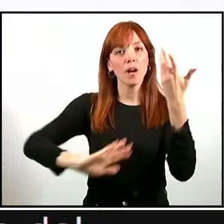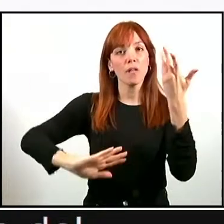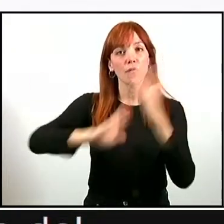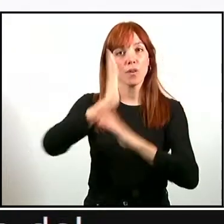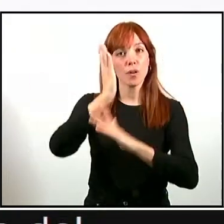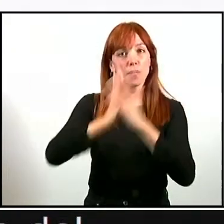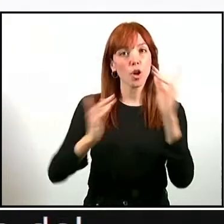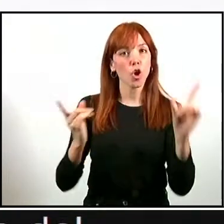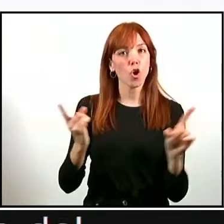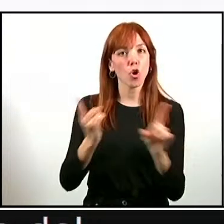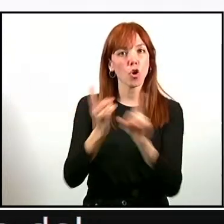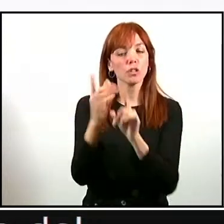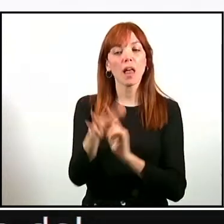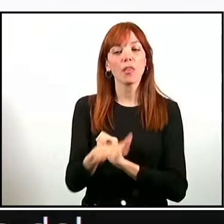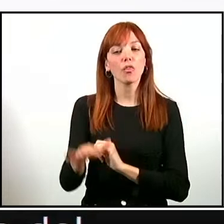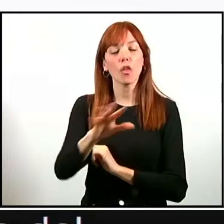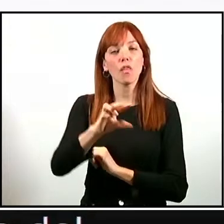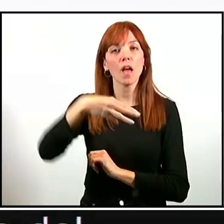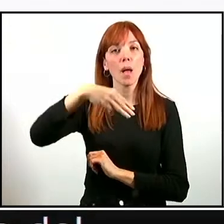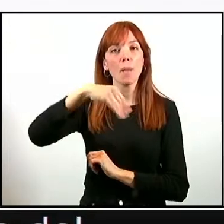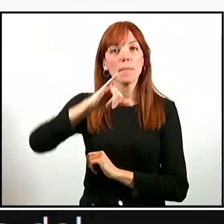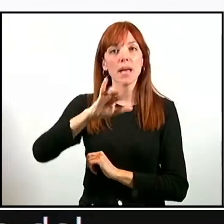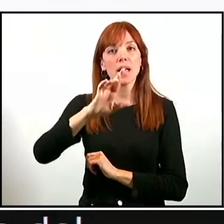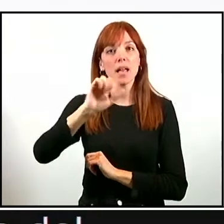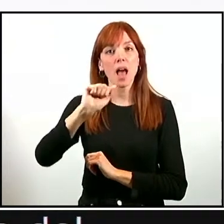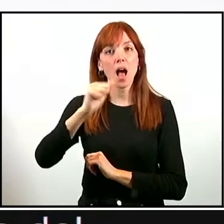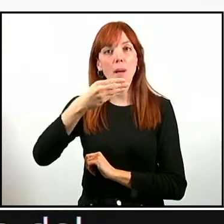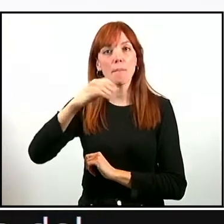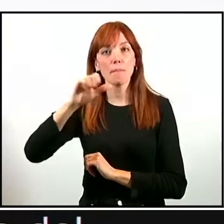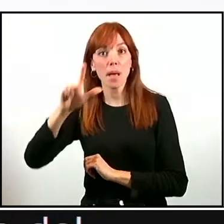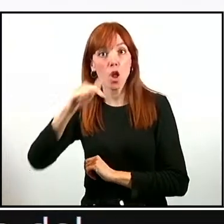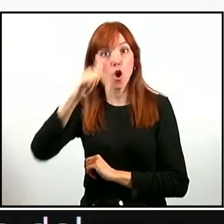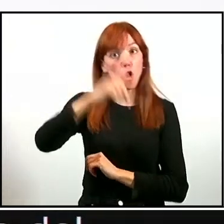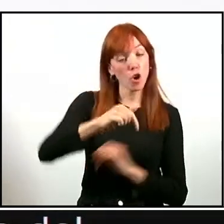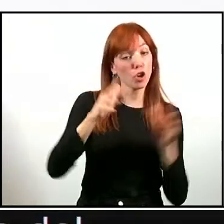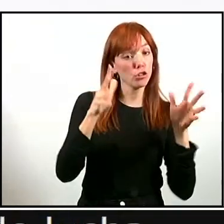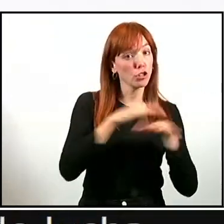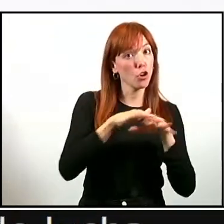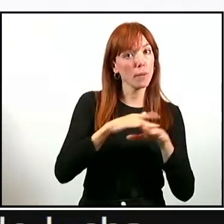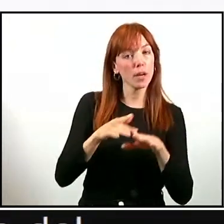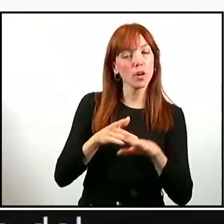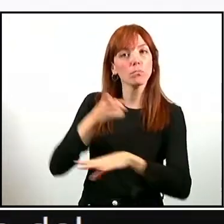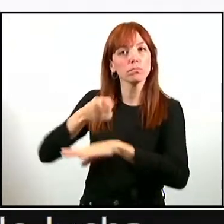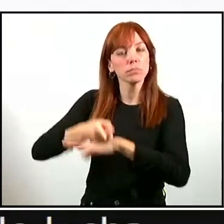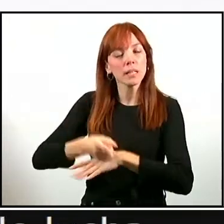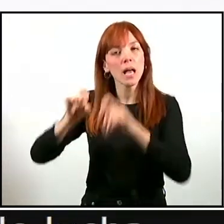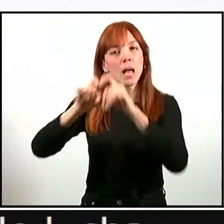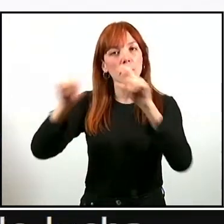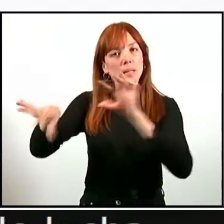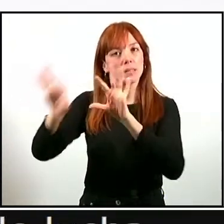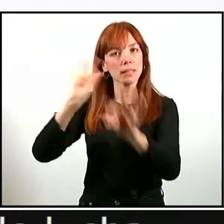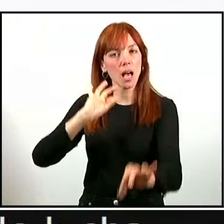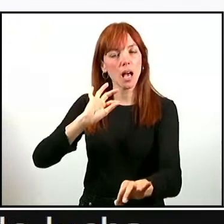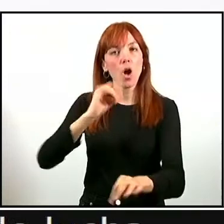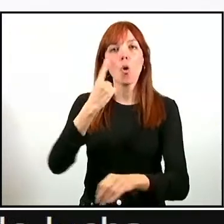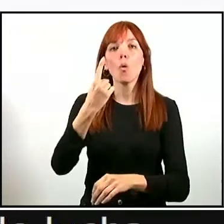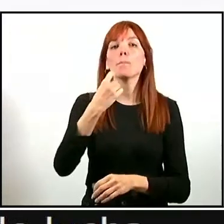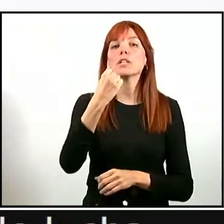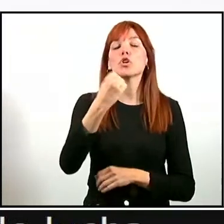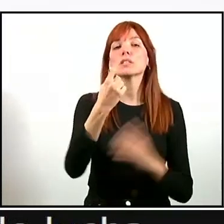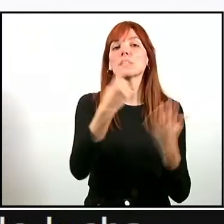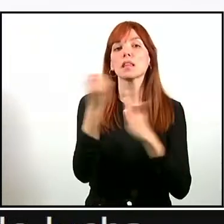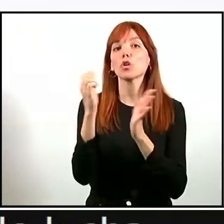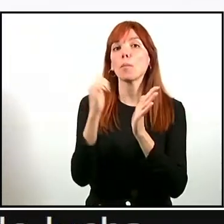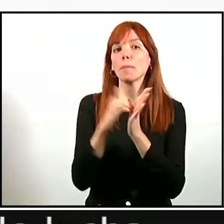Mirabel, realizar el encargo a la empresa Traxa con un presupuesto de 1.600.000 euros y un plazo